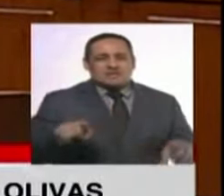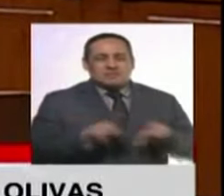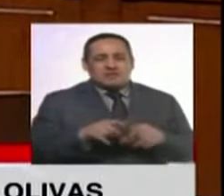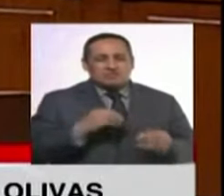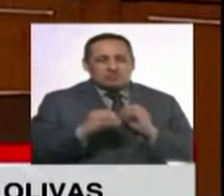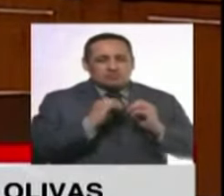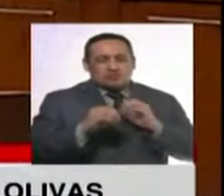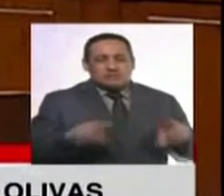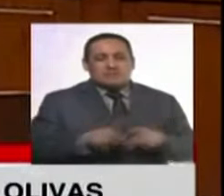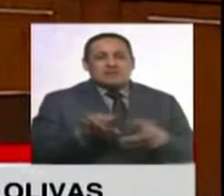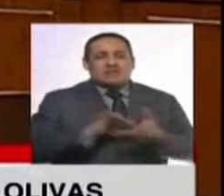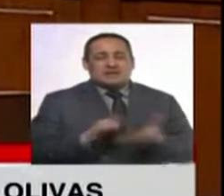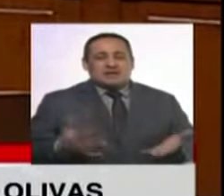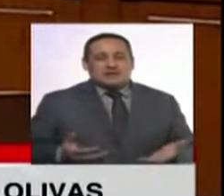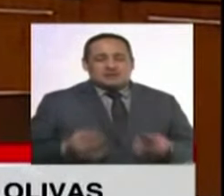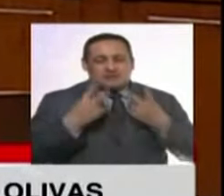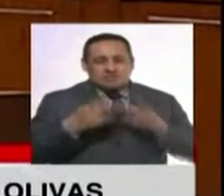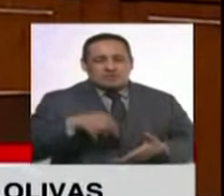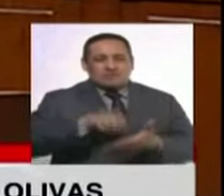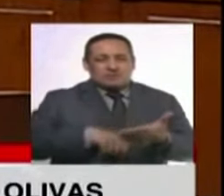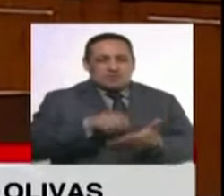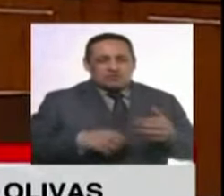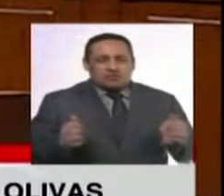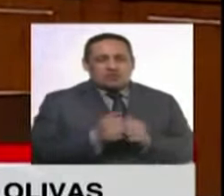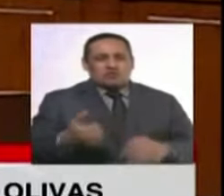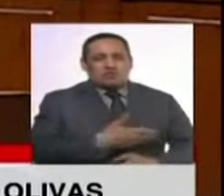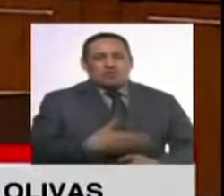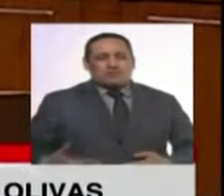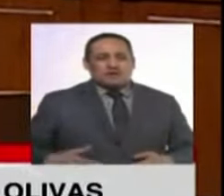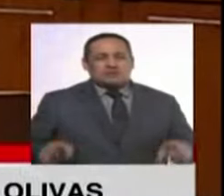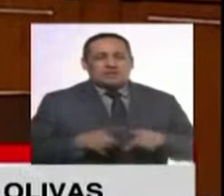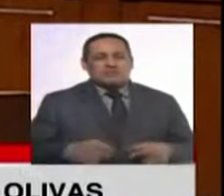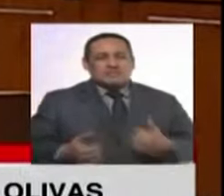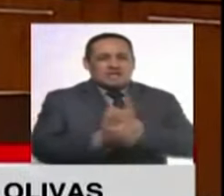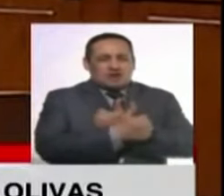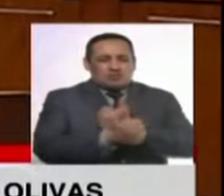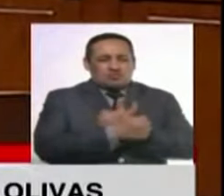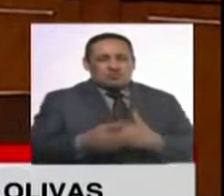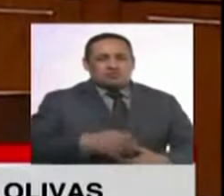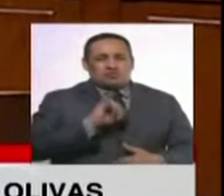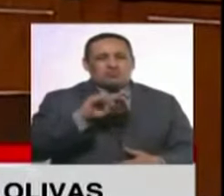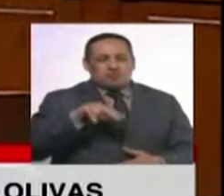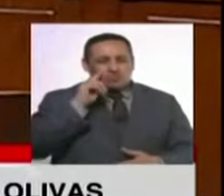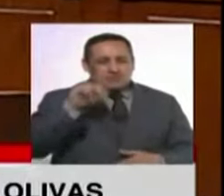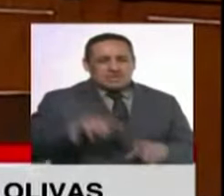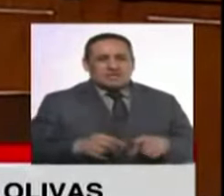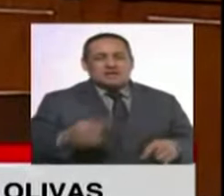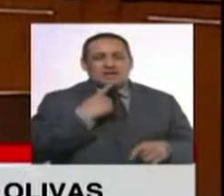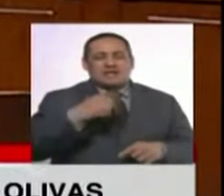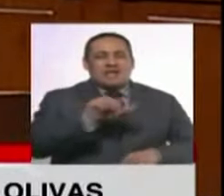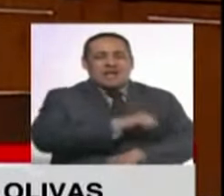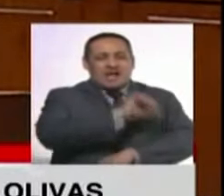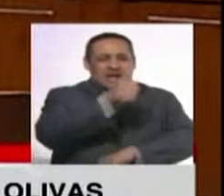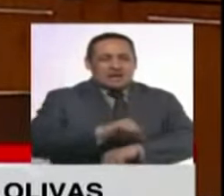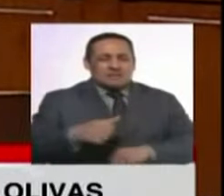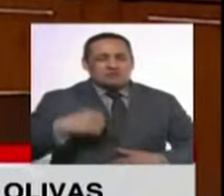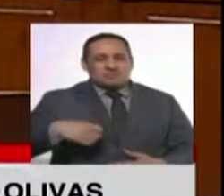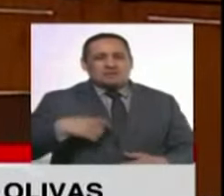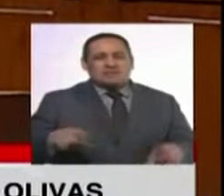requerimiento es así que firmado con el gobierno Regional de junín ayacucho ancash y gobierno locales también